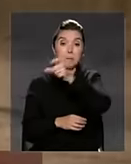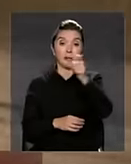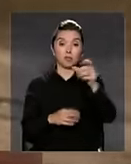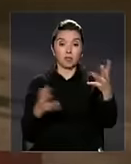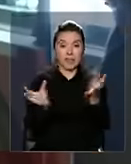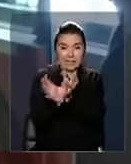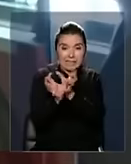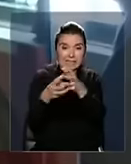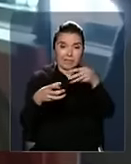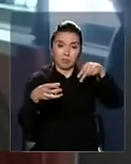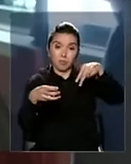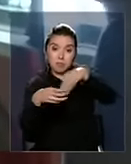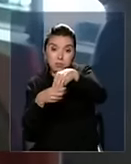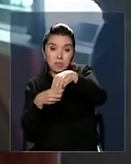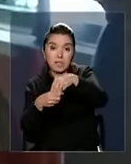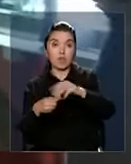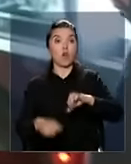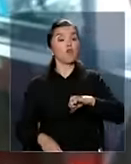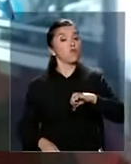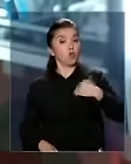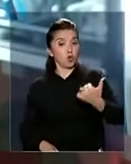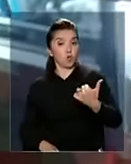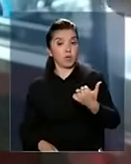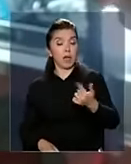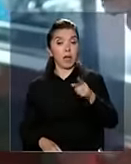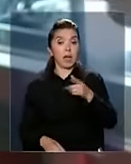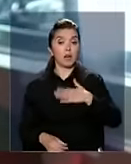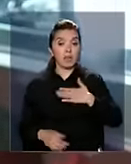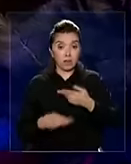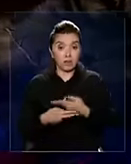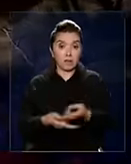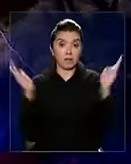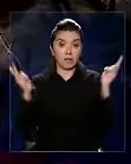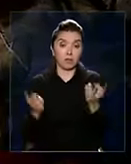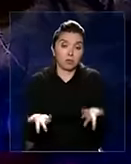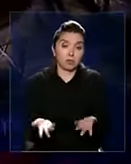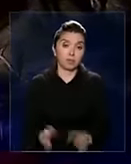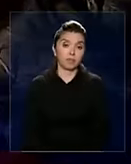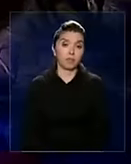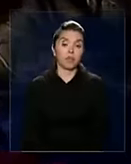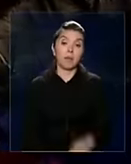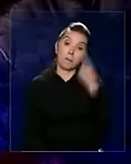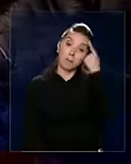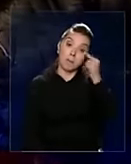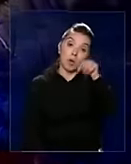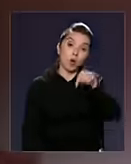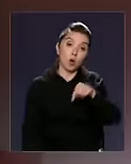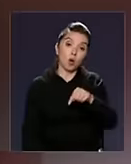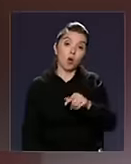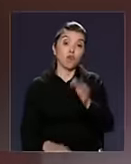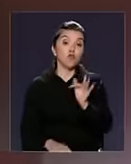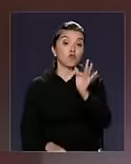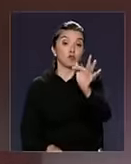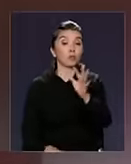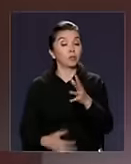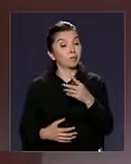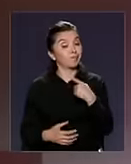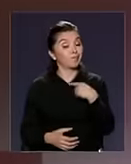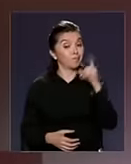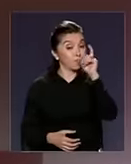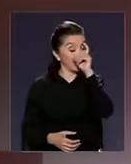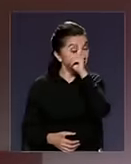atrapadas. Sí, ellos son voluntarios que andaban acá prestando servicio. Sin embargo, hoy su futuro es amargo. Denuncian que no